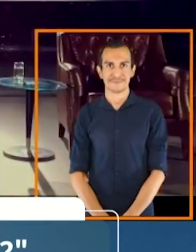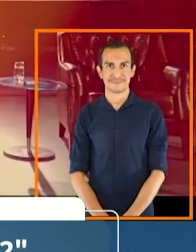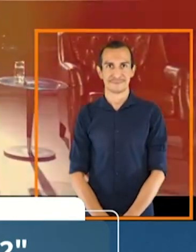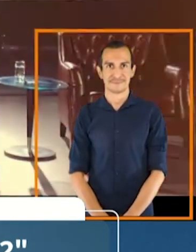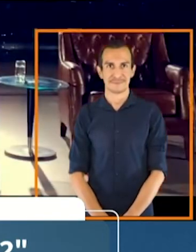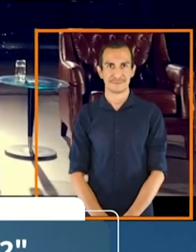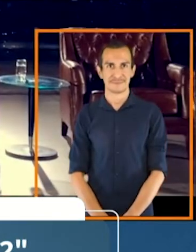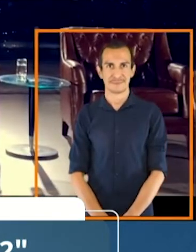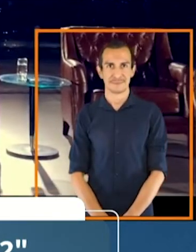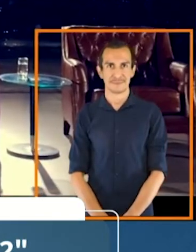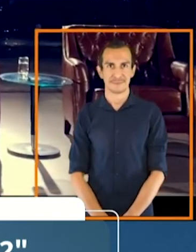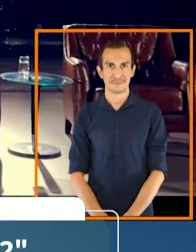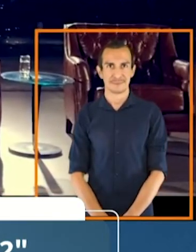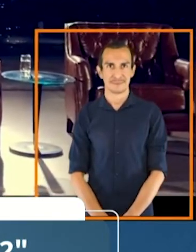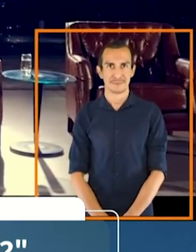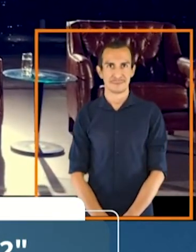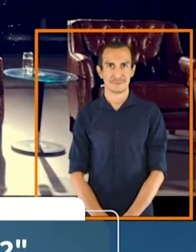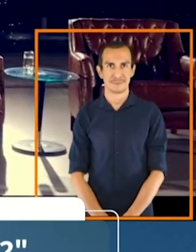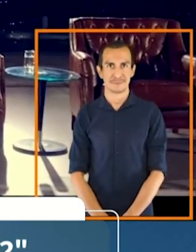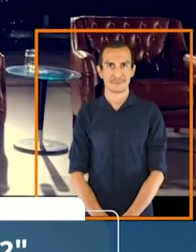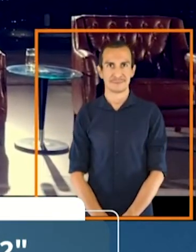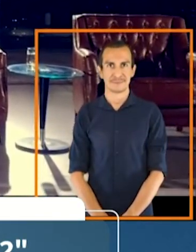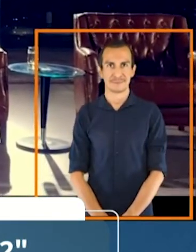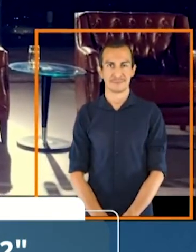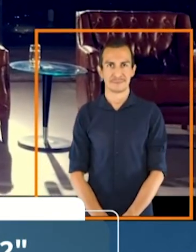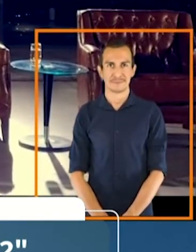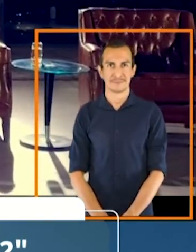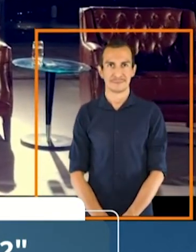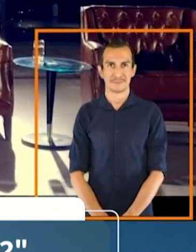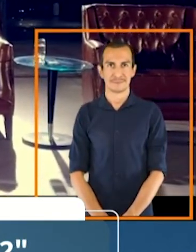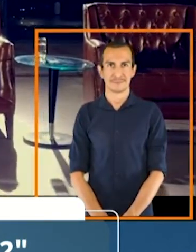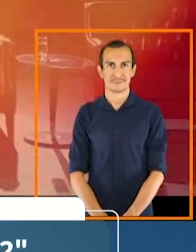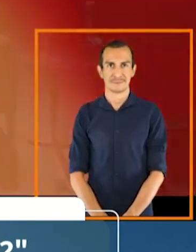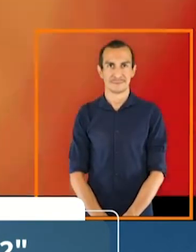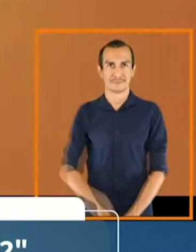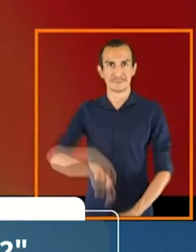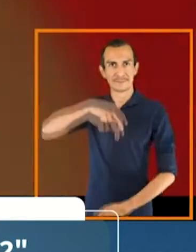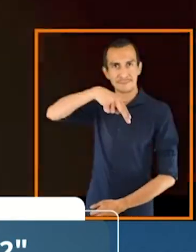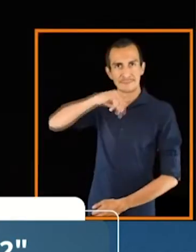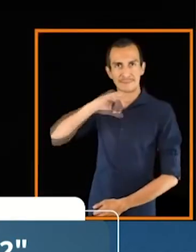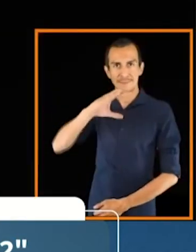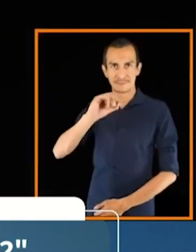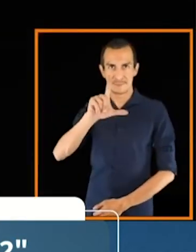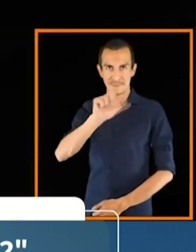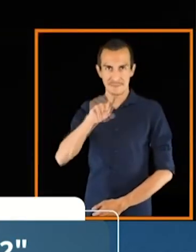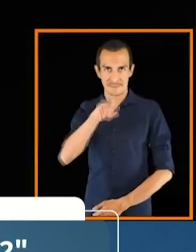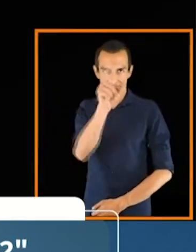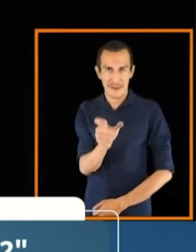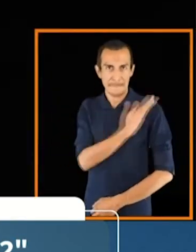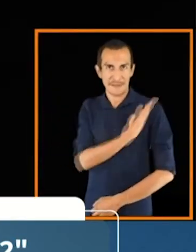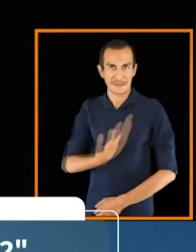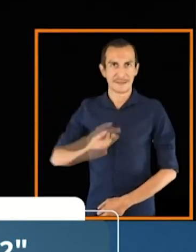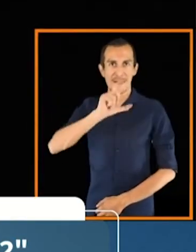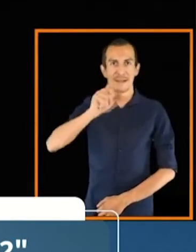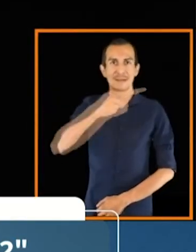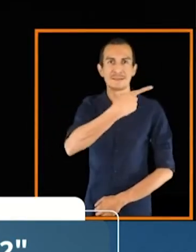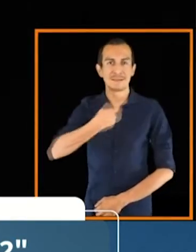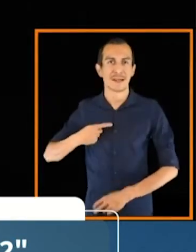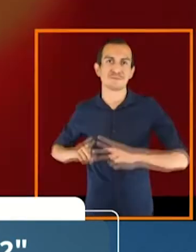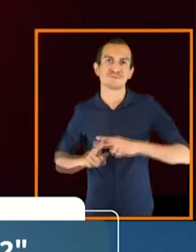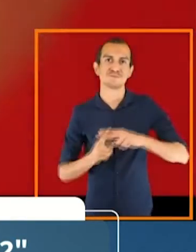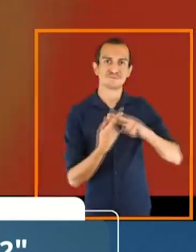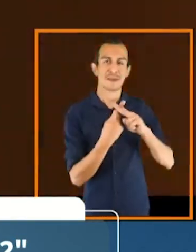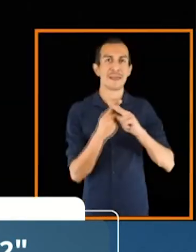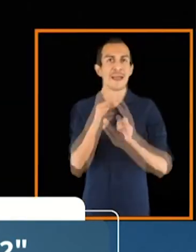emprendimiento. Ya, okay. Oye, esto no es primera vez que se realiza. Me da la impresión